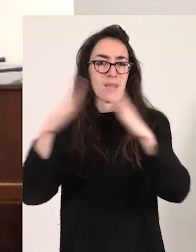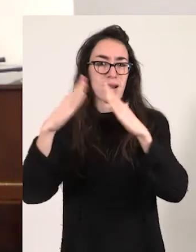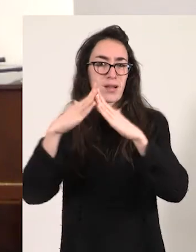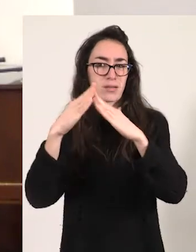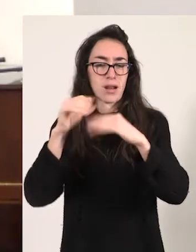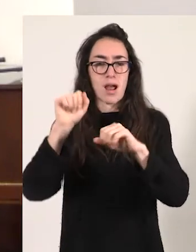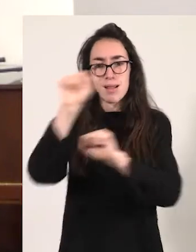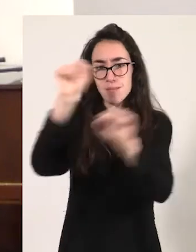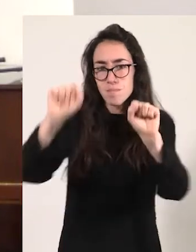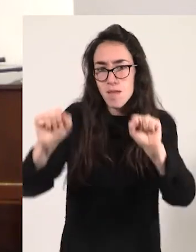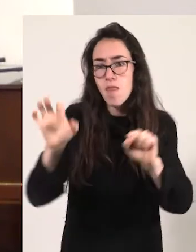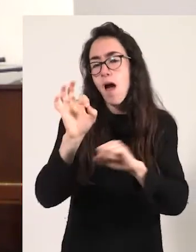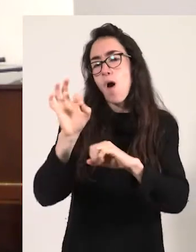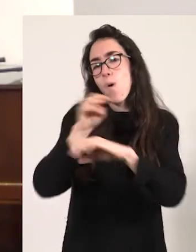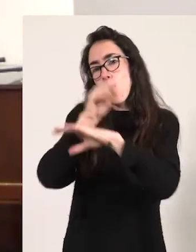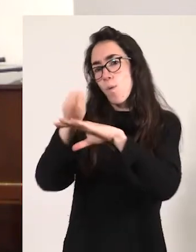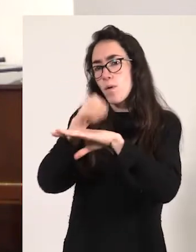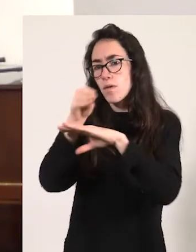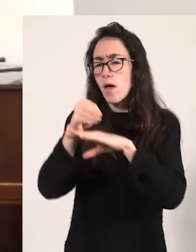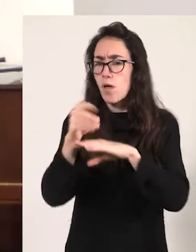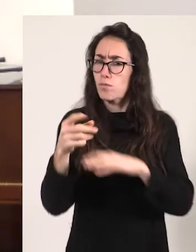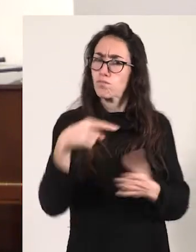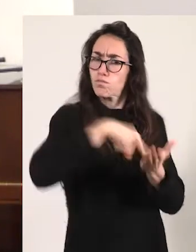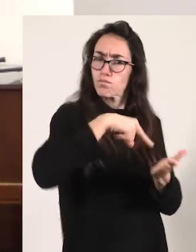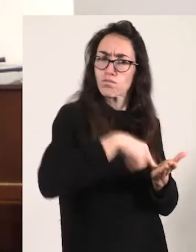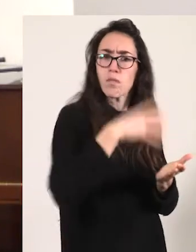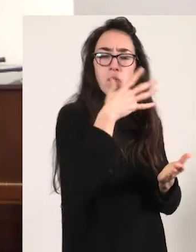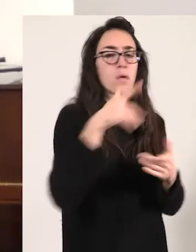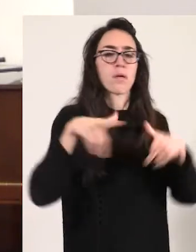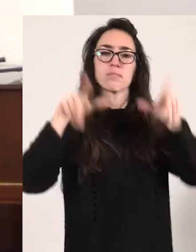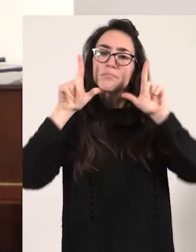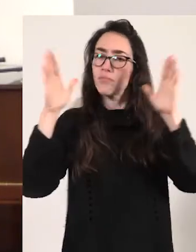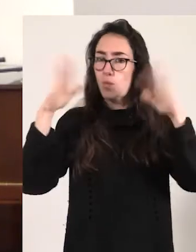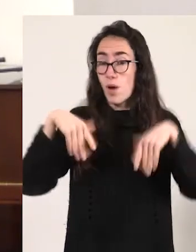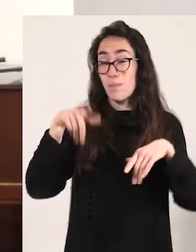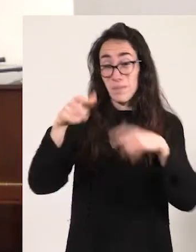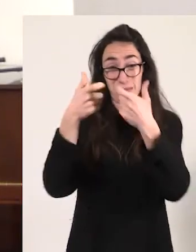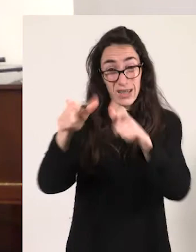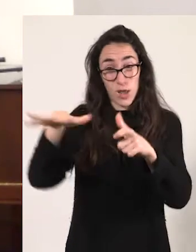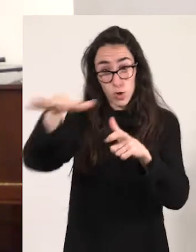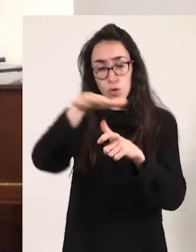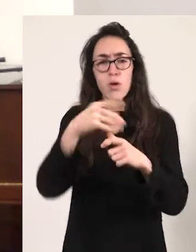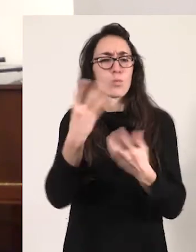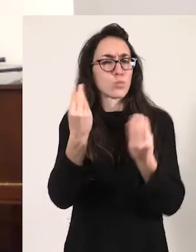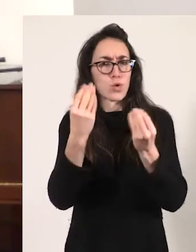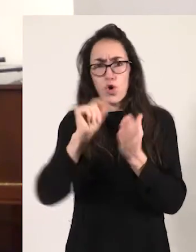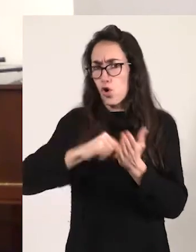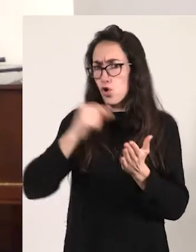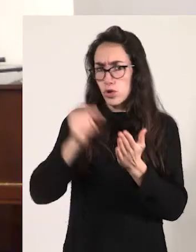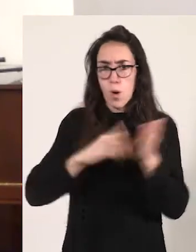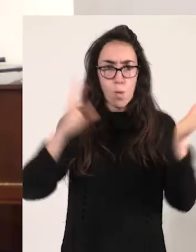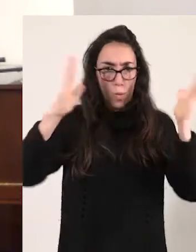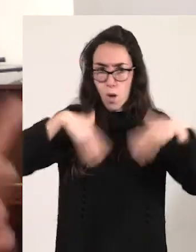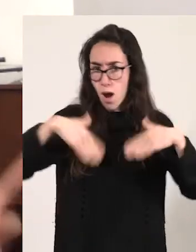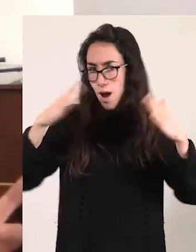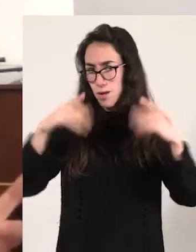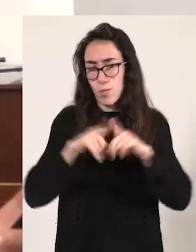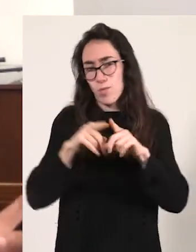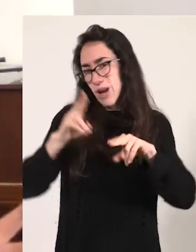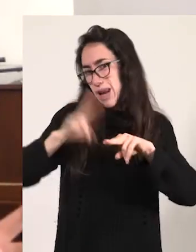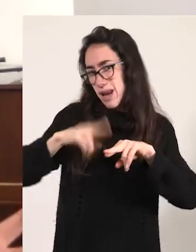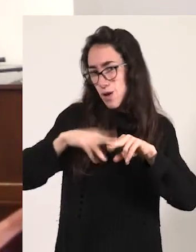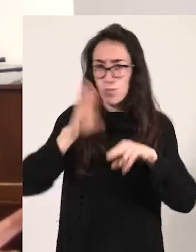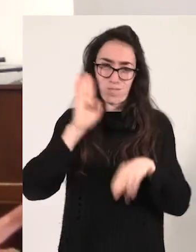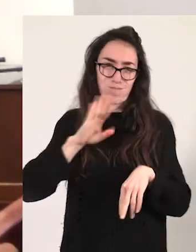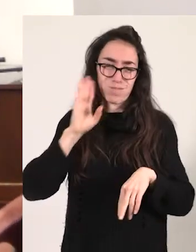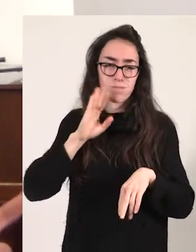trabajan en el hogar, en el sector doméstico, tanto la limpieza como los cuidados. Un sector que, pese a que tú tengas contrato, que hay muchas que no lo tienen